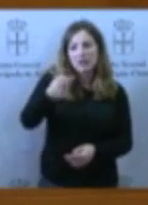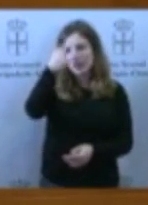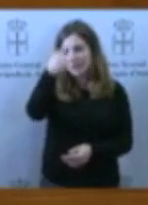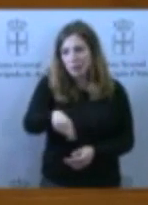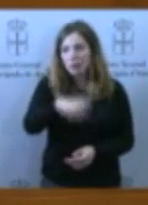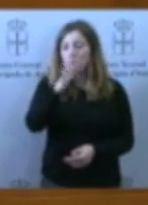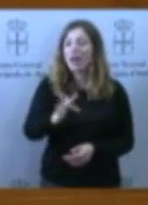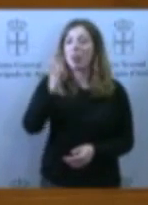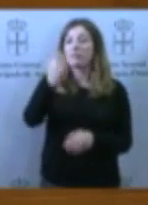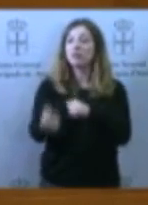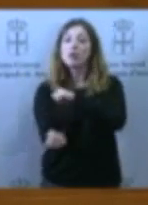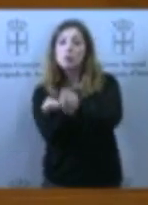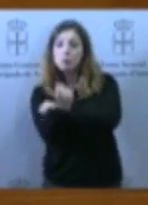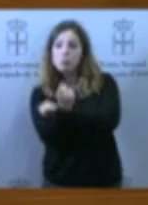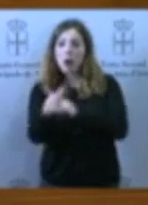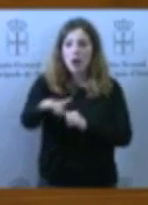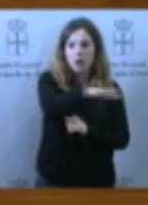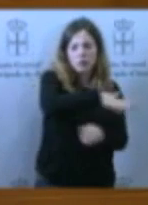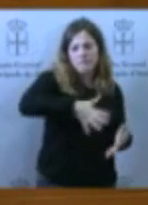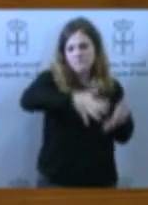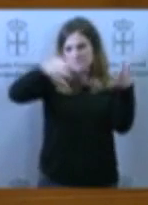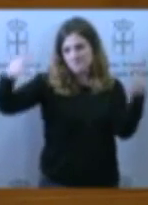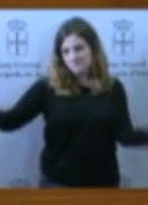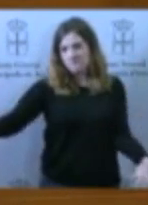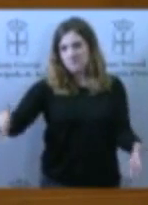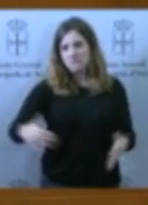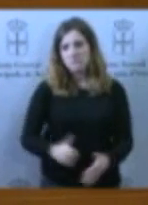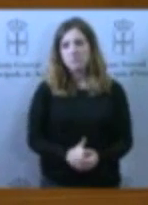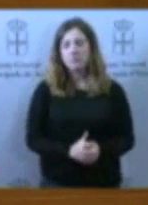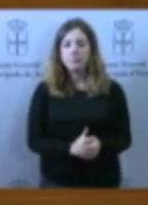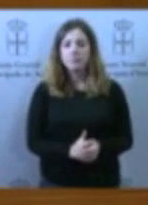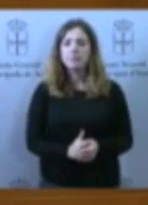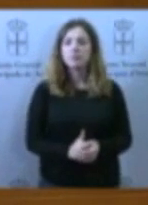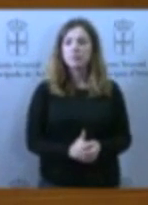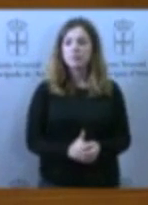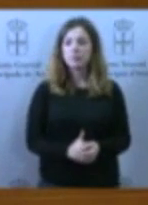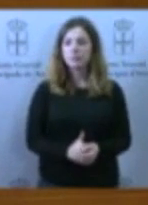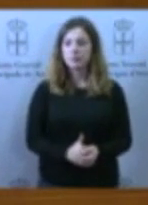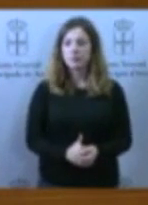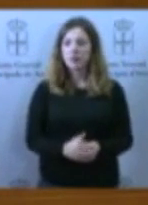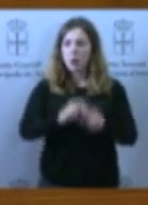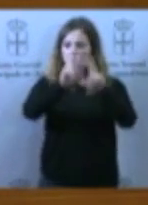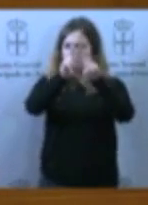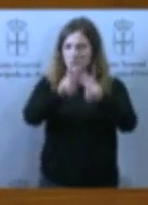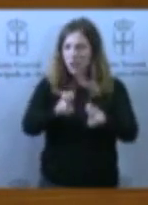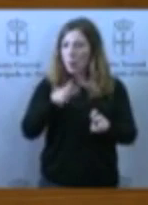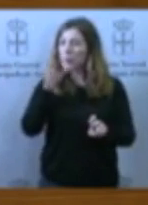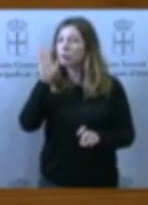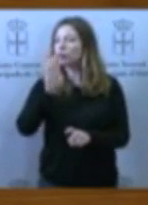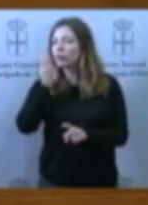encima de tener un puerto, un megapuerto que está investigado por presunta